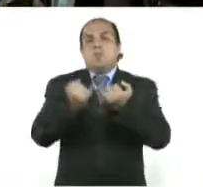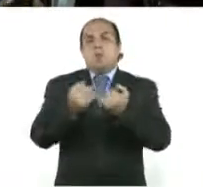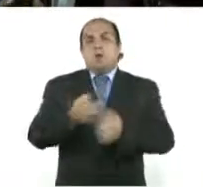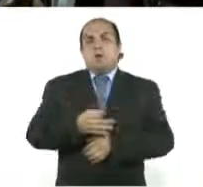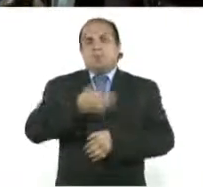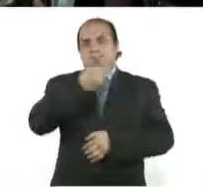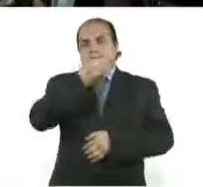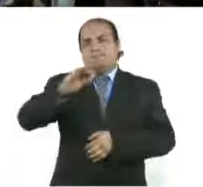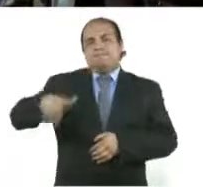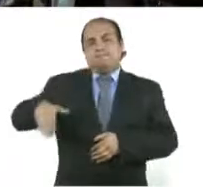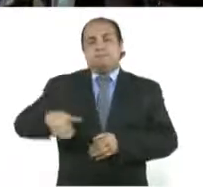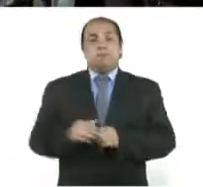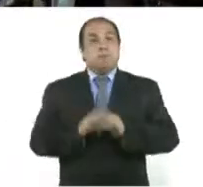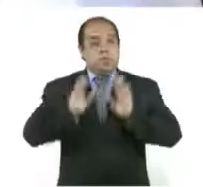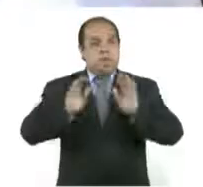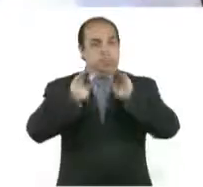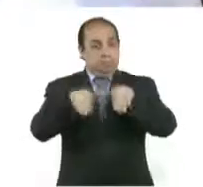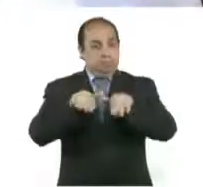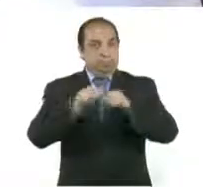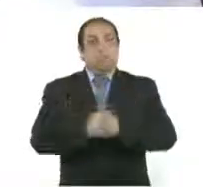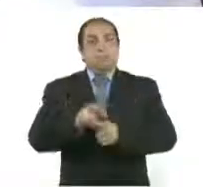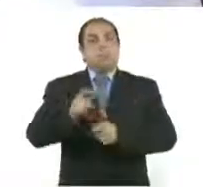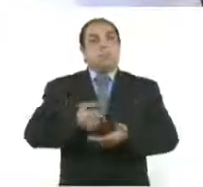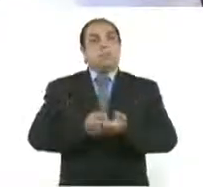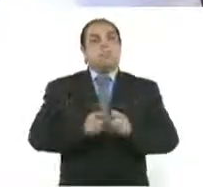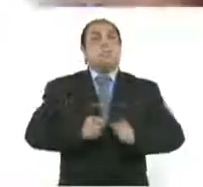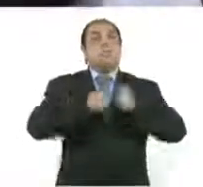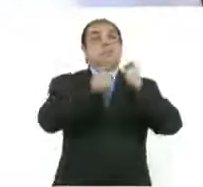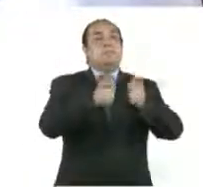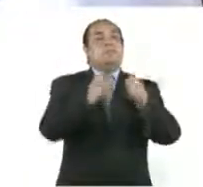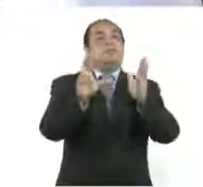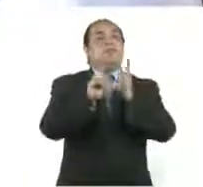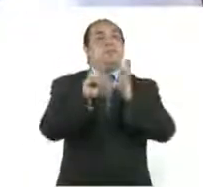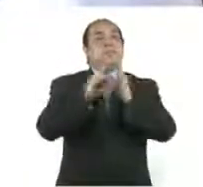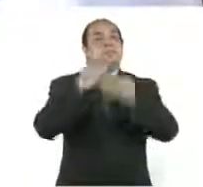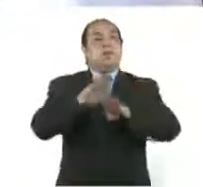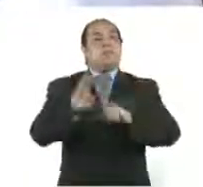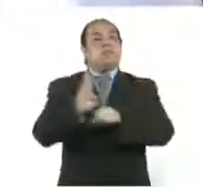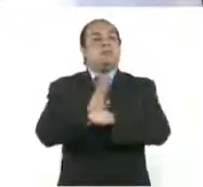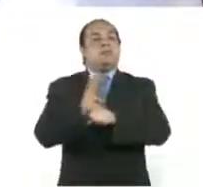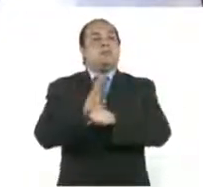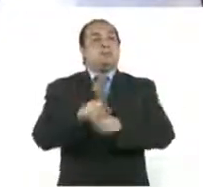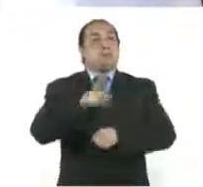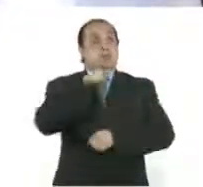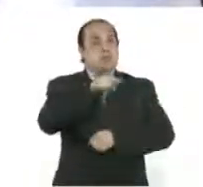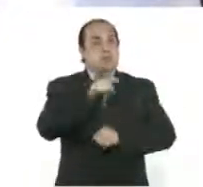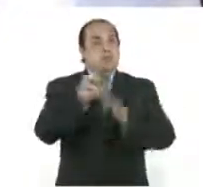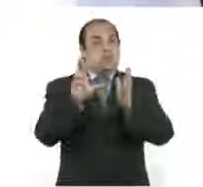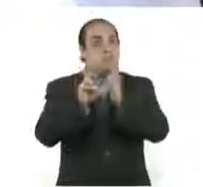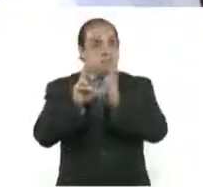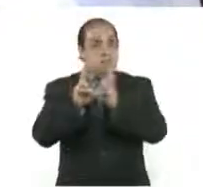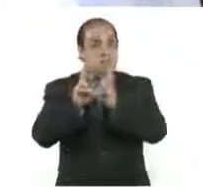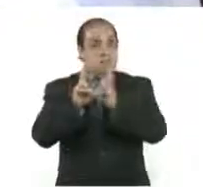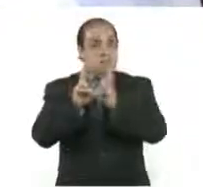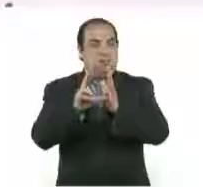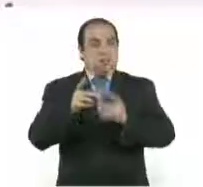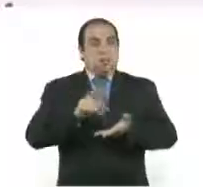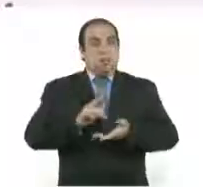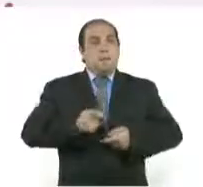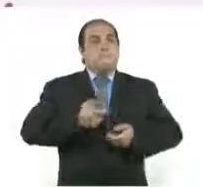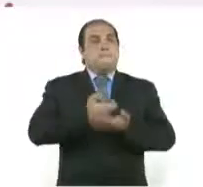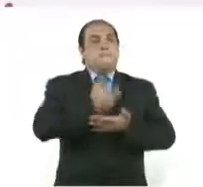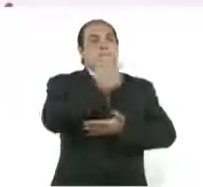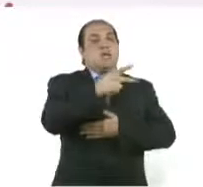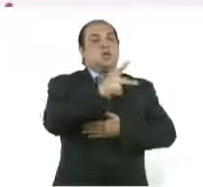ustedes se registren, van a recibir su tarjeta del Banco del Bienestar, por medio de la cual van a recibir su apoyo de manera directa y